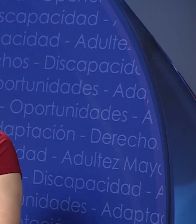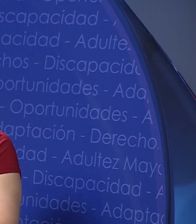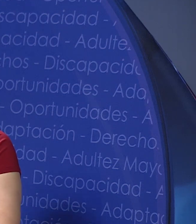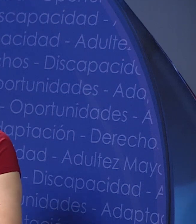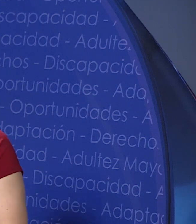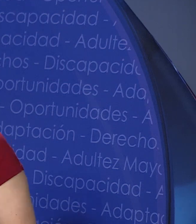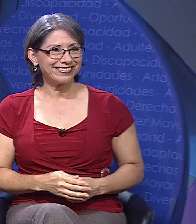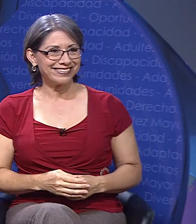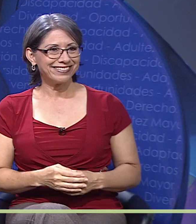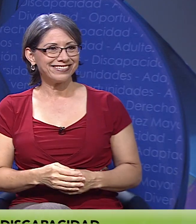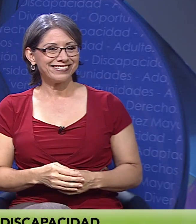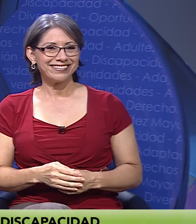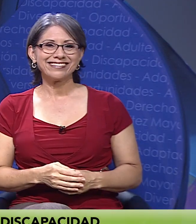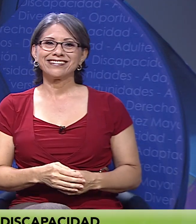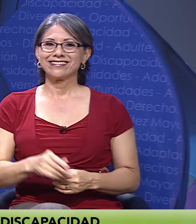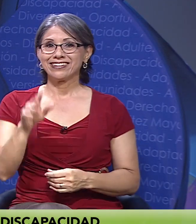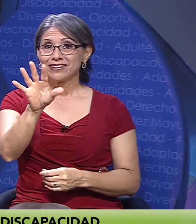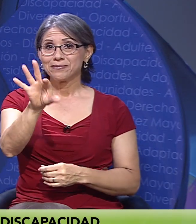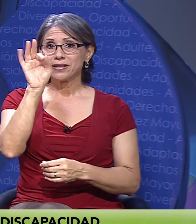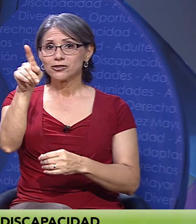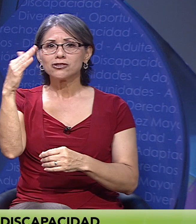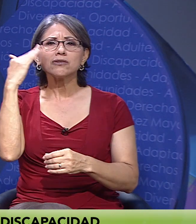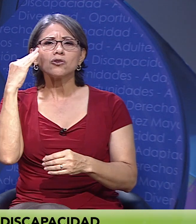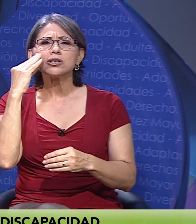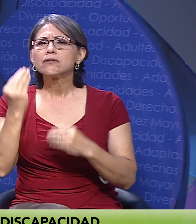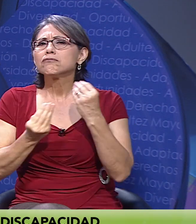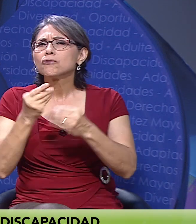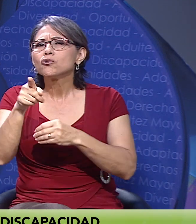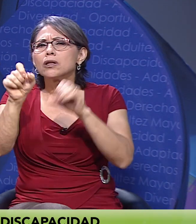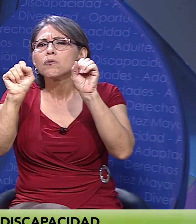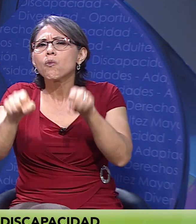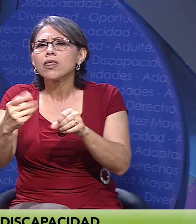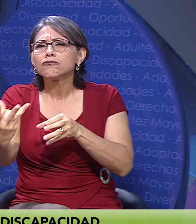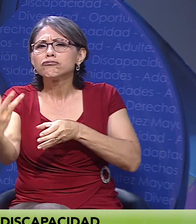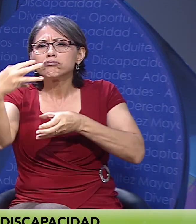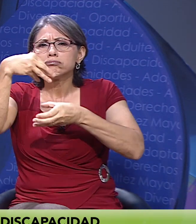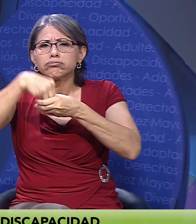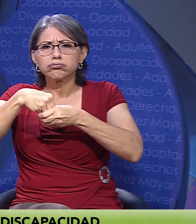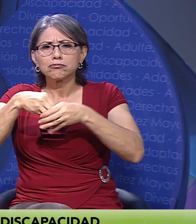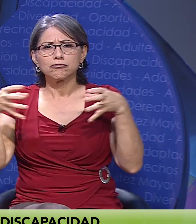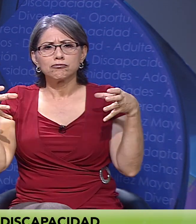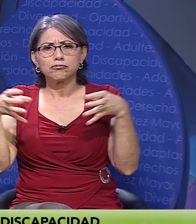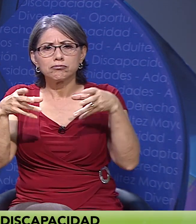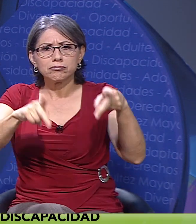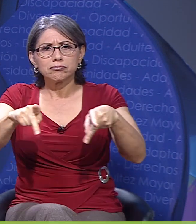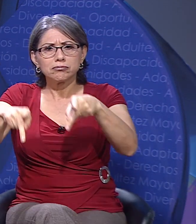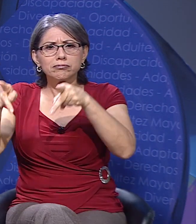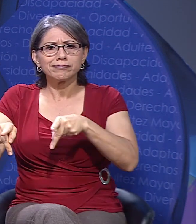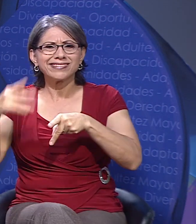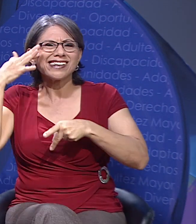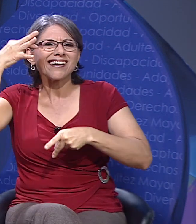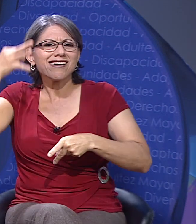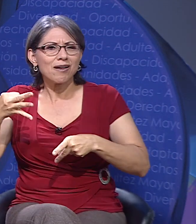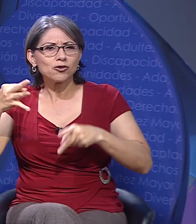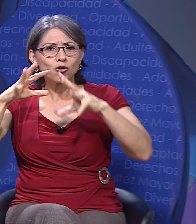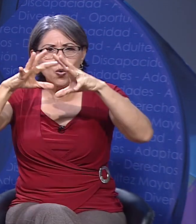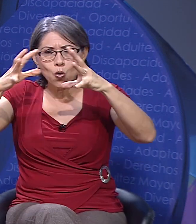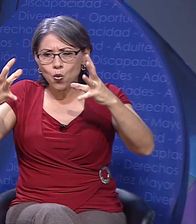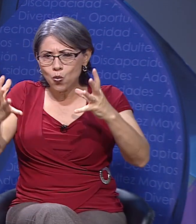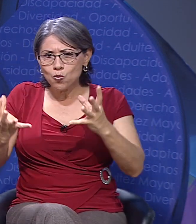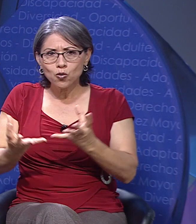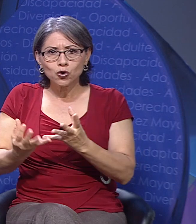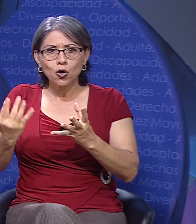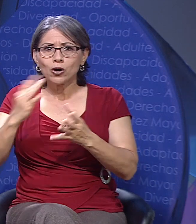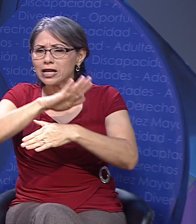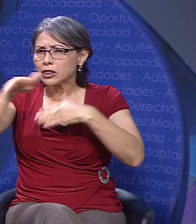su compañía. Le invitamos a conocer cómo usted puede ser parte del movimiento de personas que creemos que un mundo que nos incluya